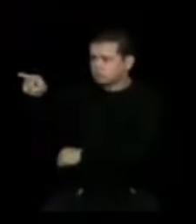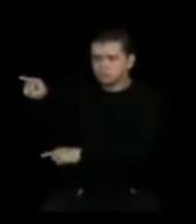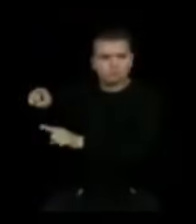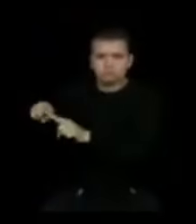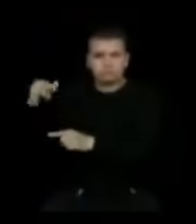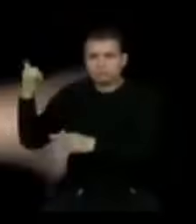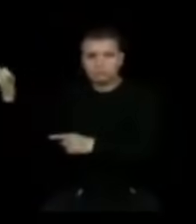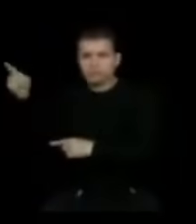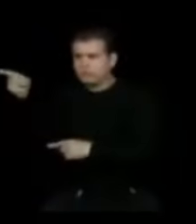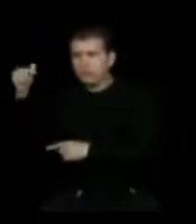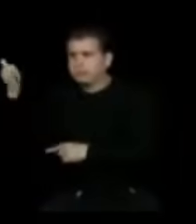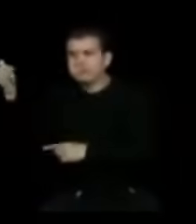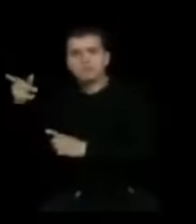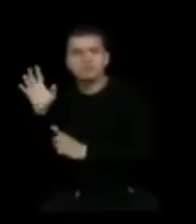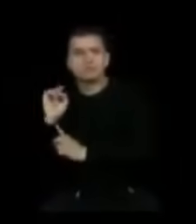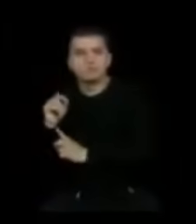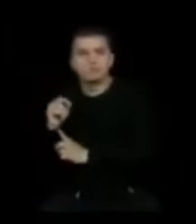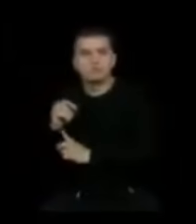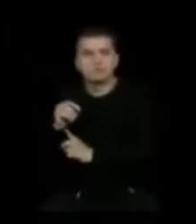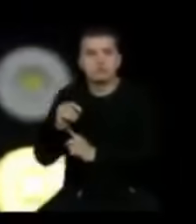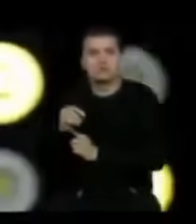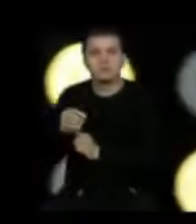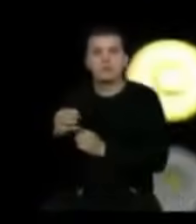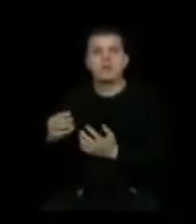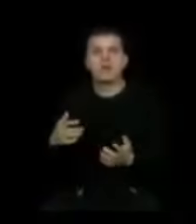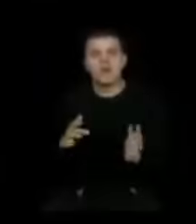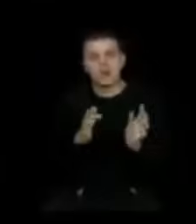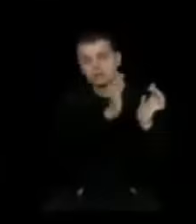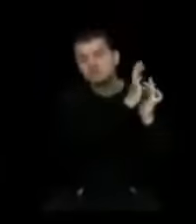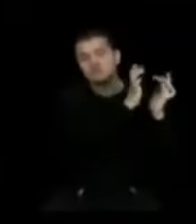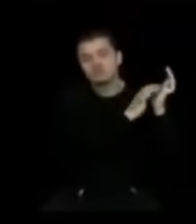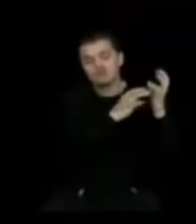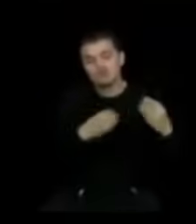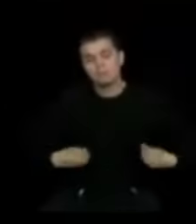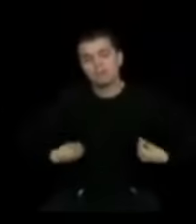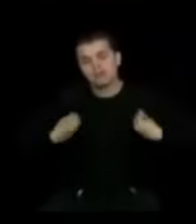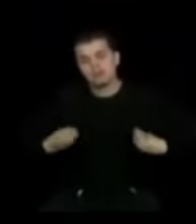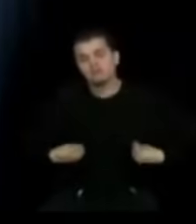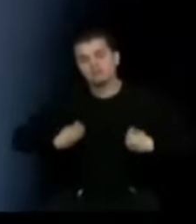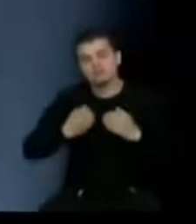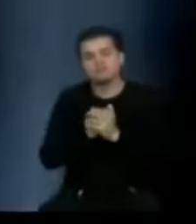ahí. Hay señales que te dicen: Jesús está vivo.